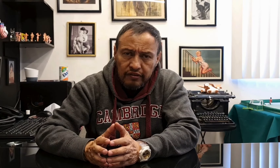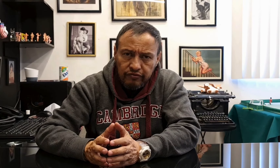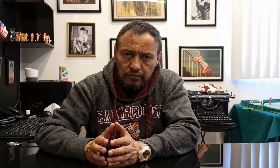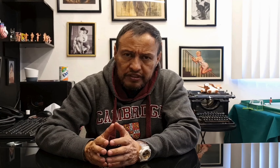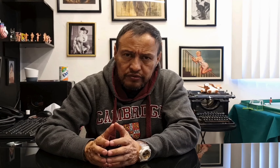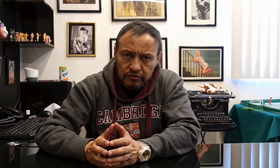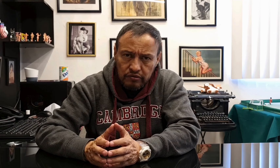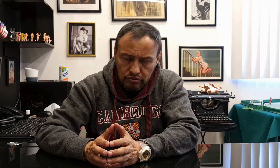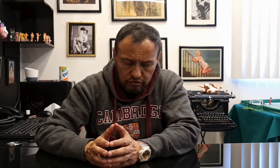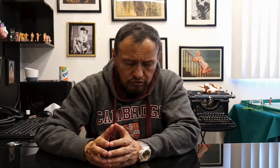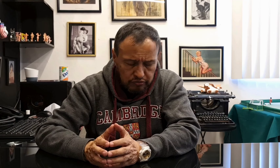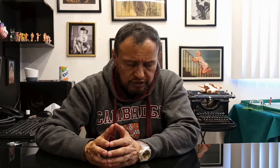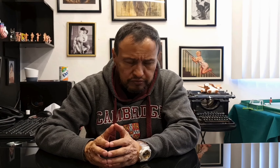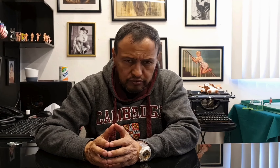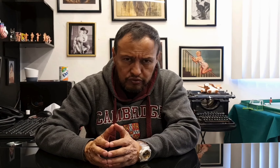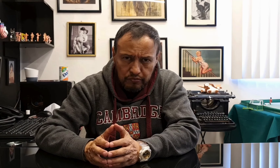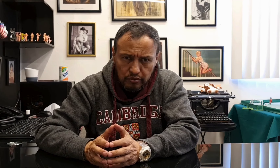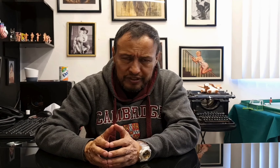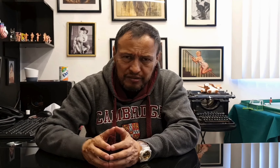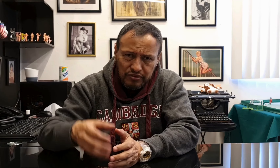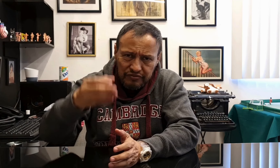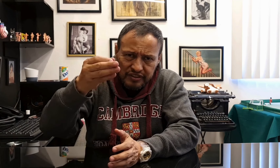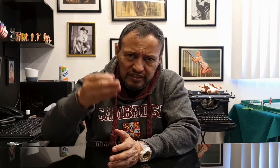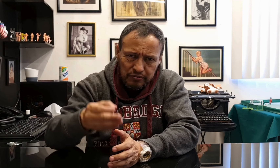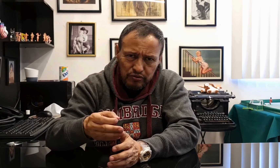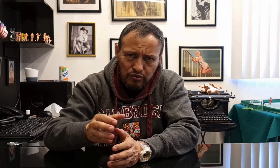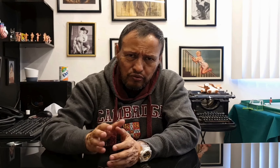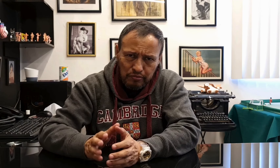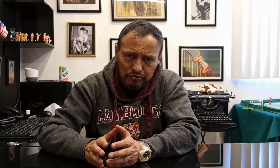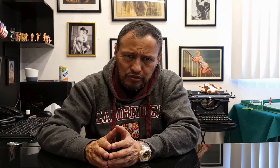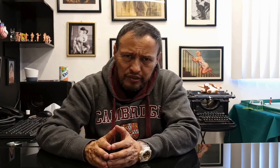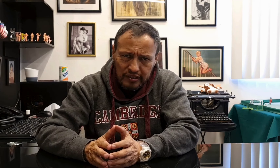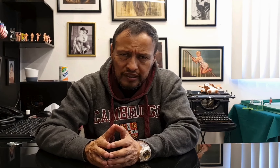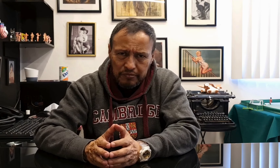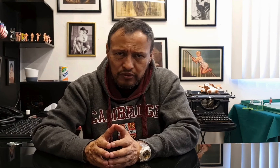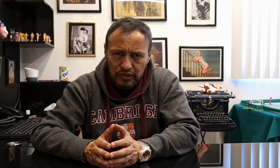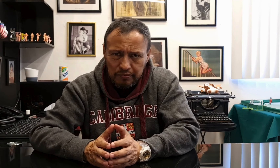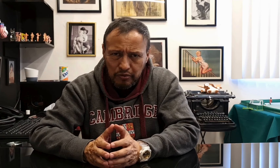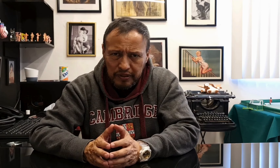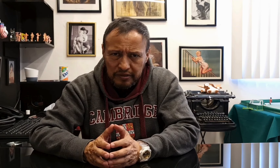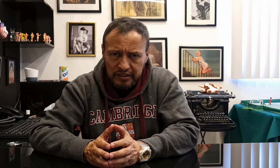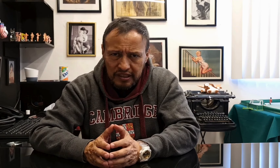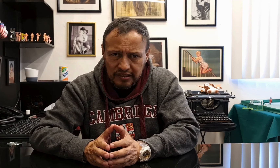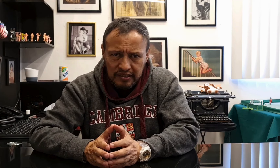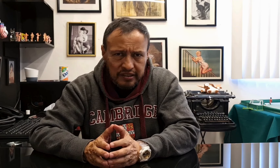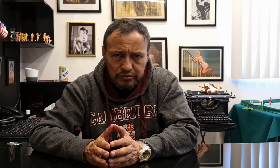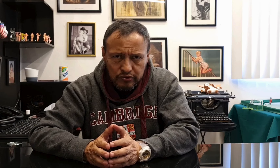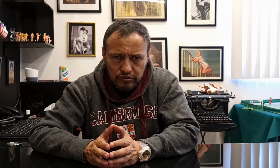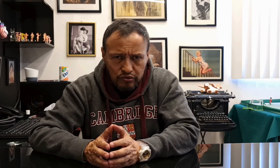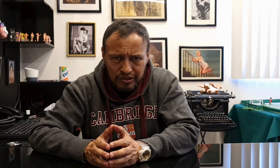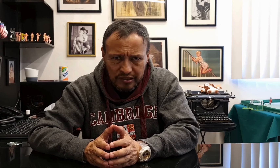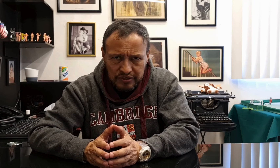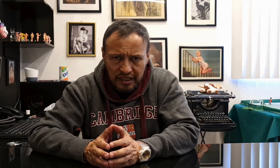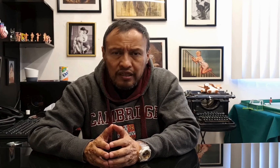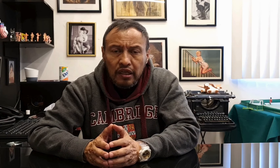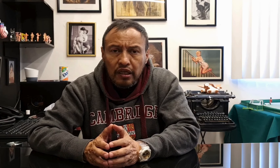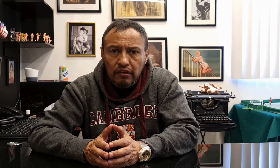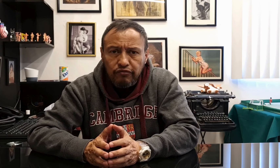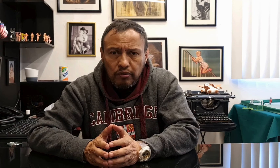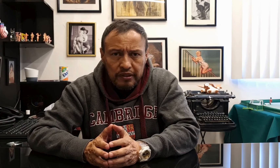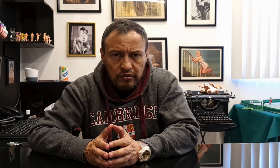toda la información, nosotros mismos nos comprometemos y afianzamos nuestro compromiso a que en el ámbito de la propia libertad seguiremos nosotros, claro